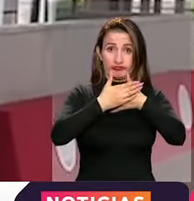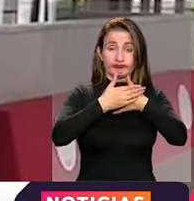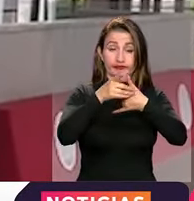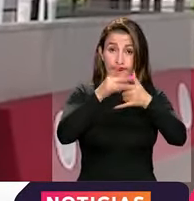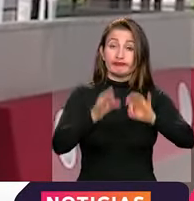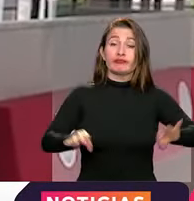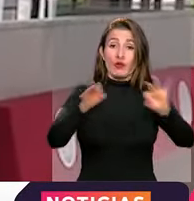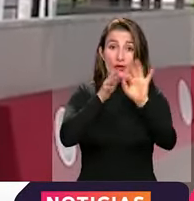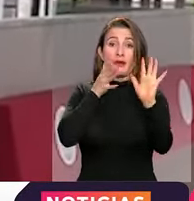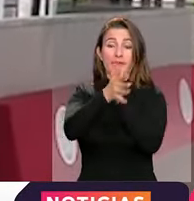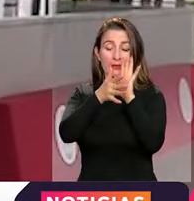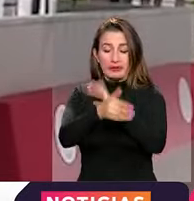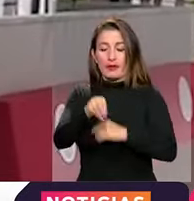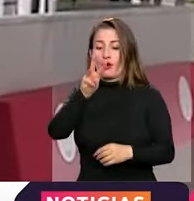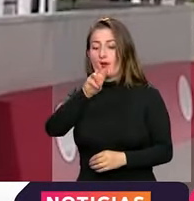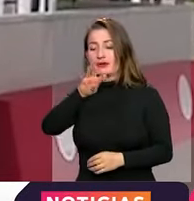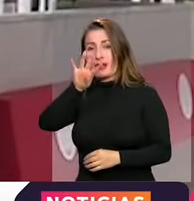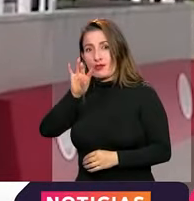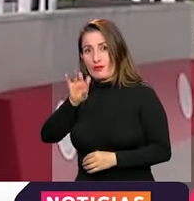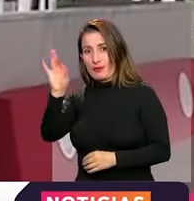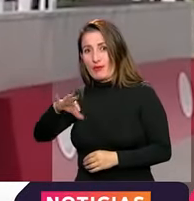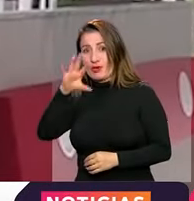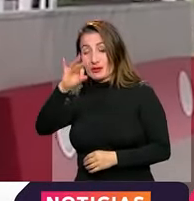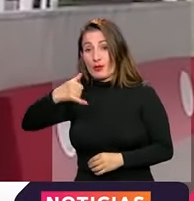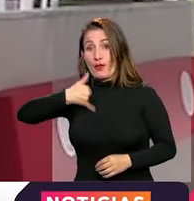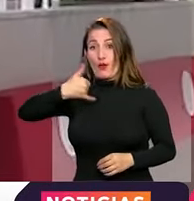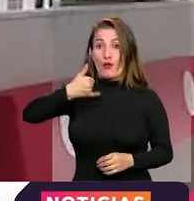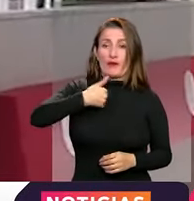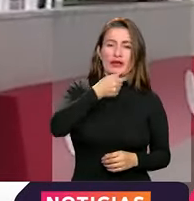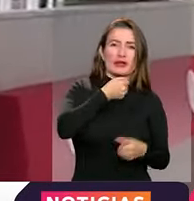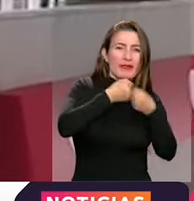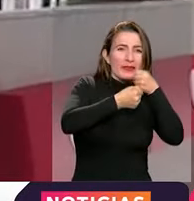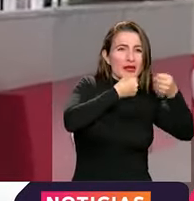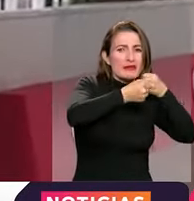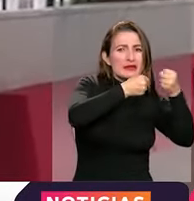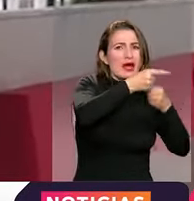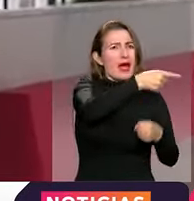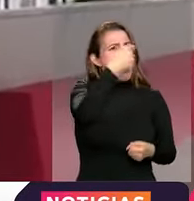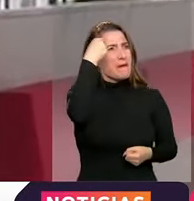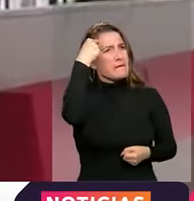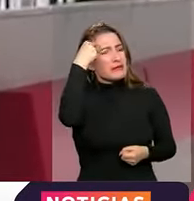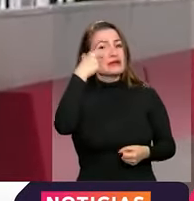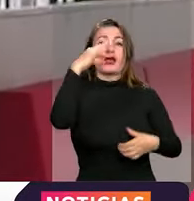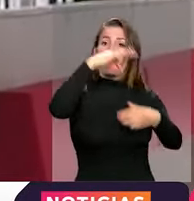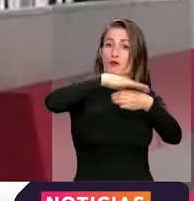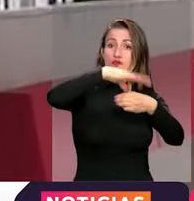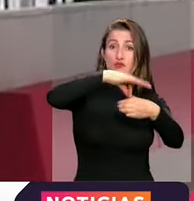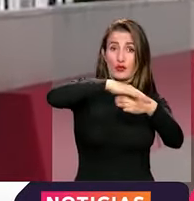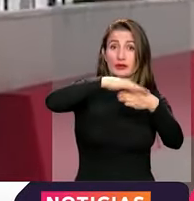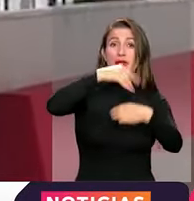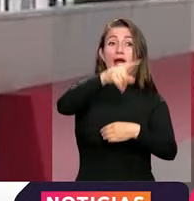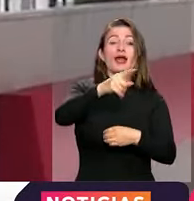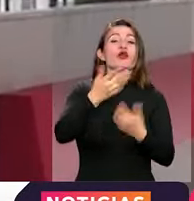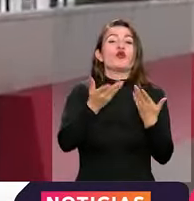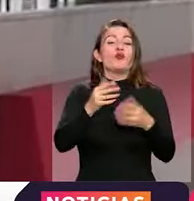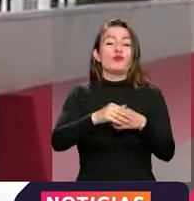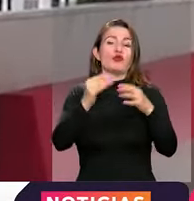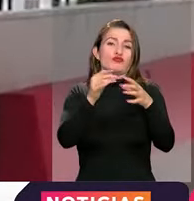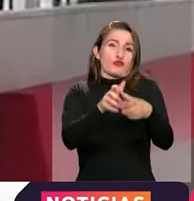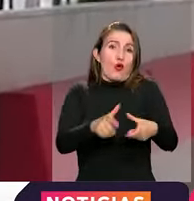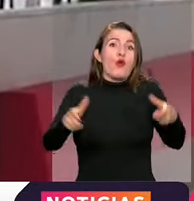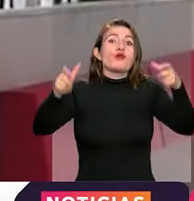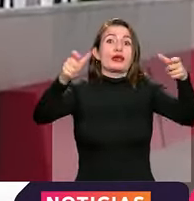mencionar que el 89% de los jóvenes entrevistados piensa votar en las elecciones del Congreso